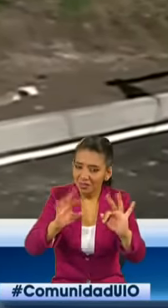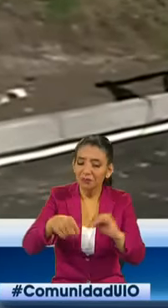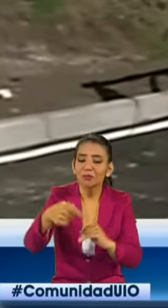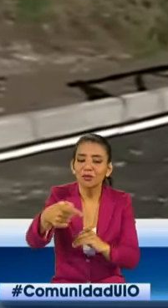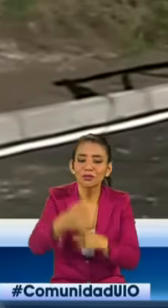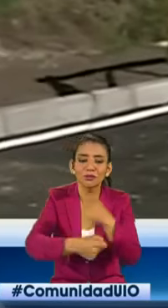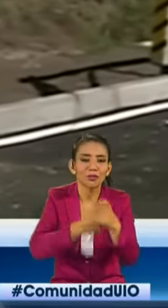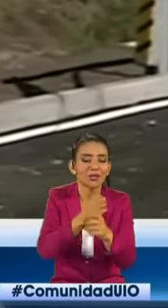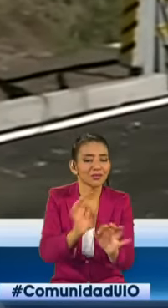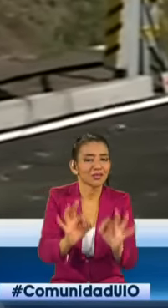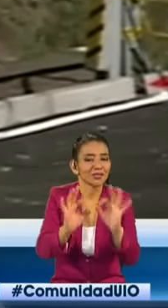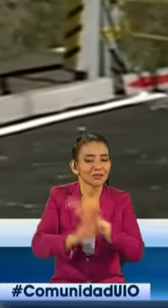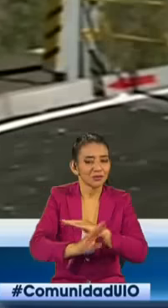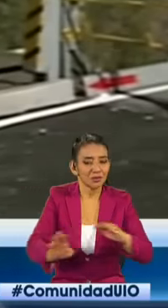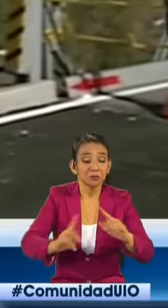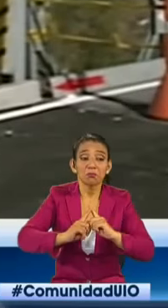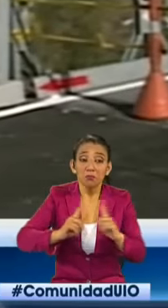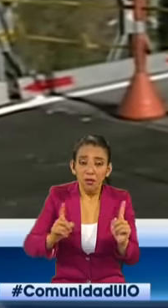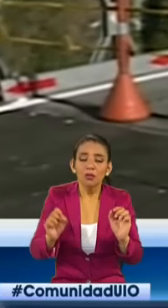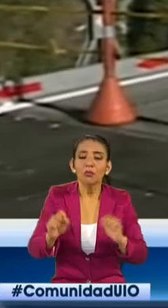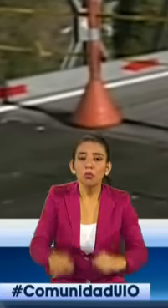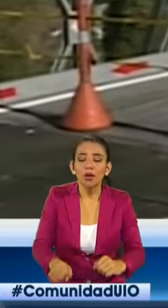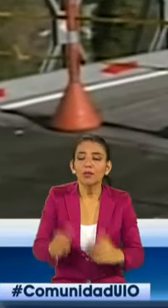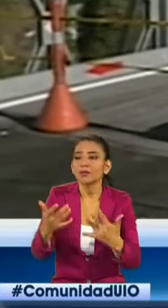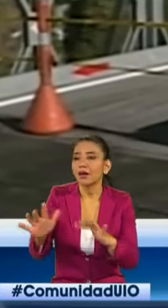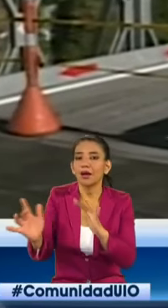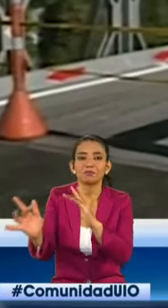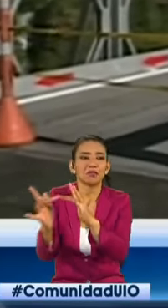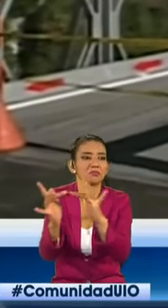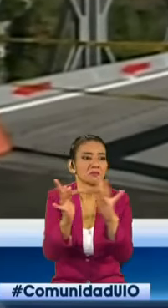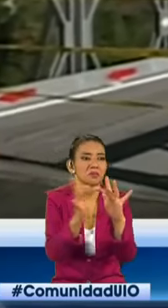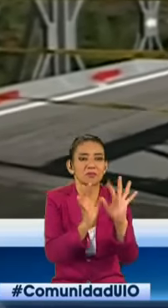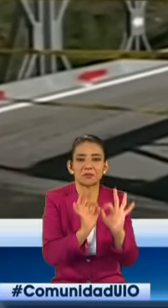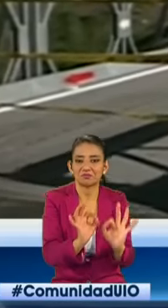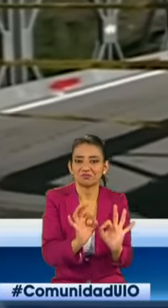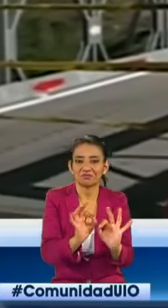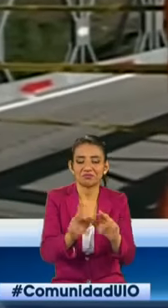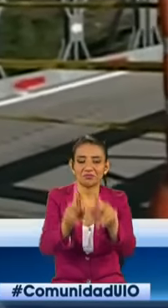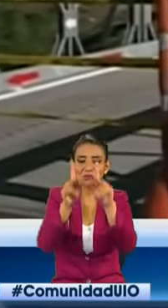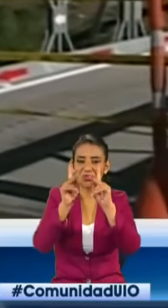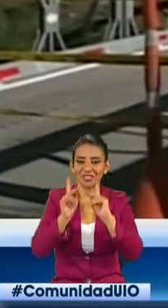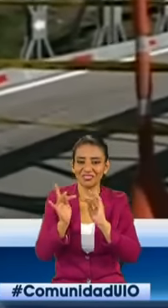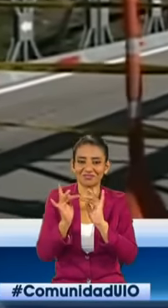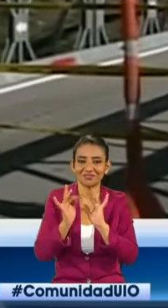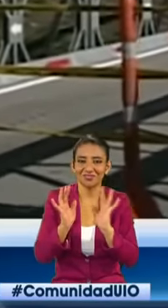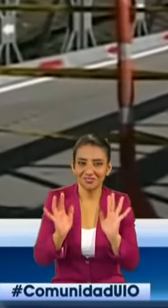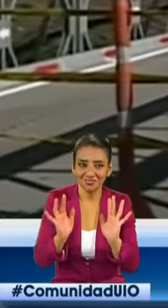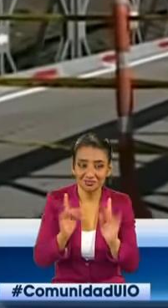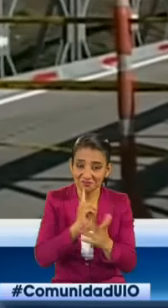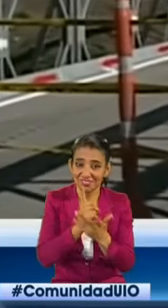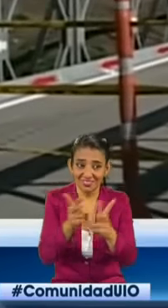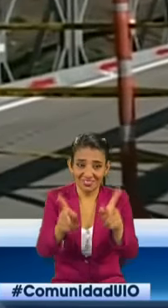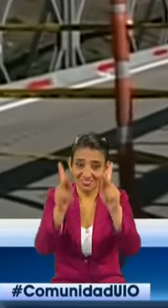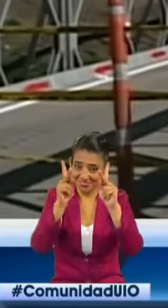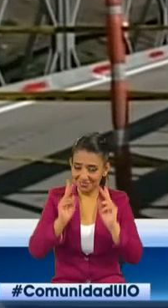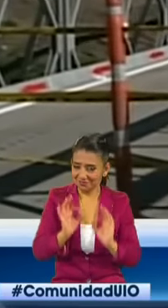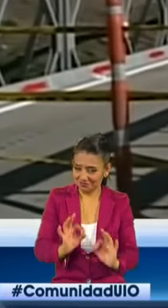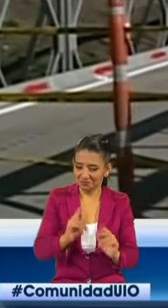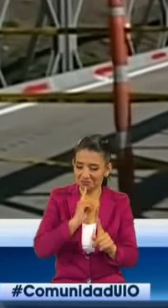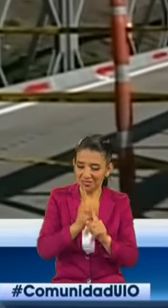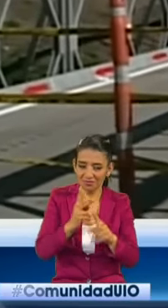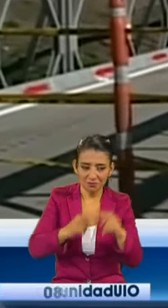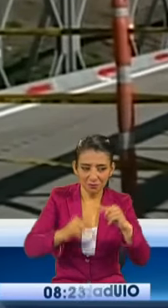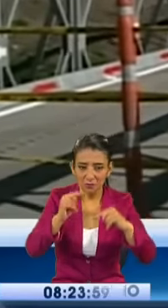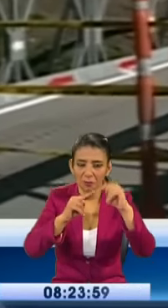próximo año. Pero estamos logrando la conectividad y tendiendo puentes, no solamente en sentido figurado, sino